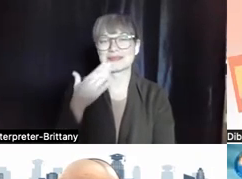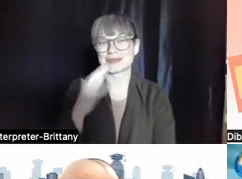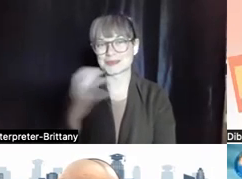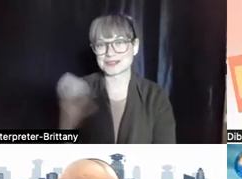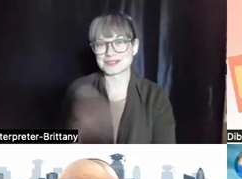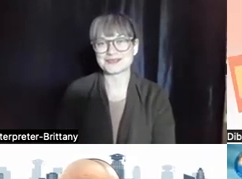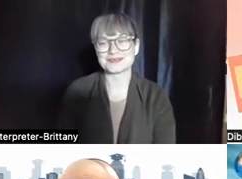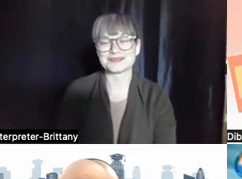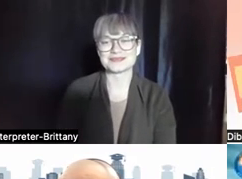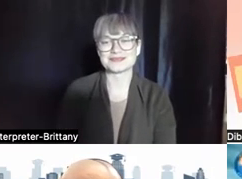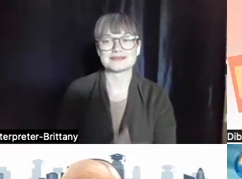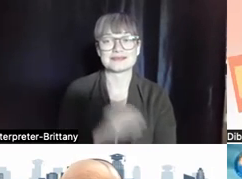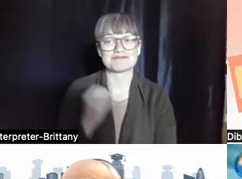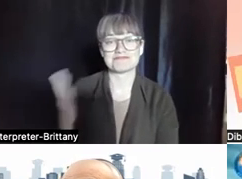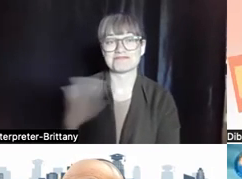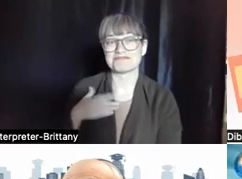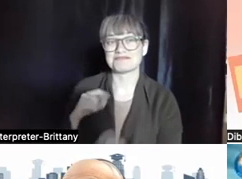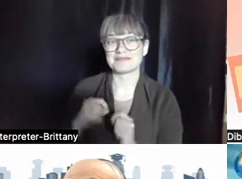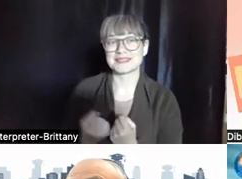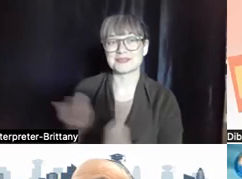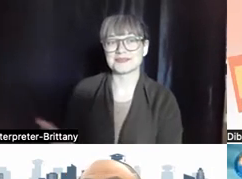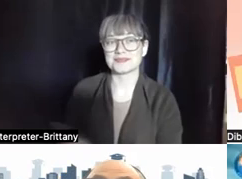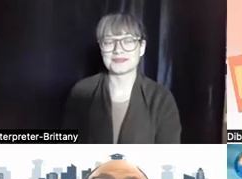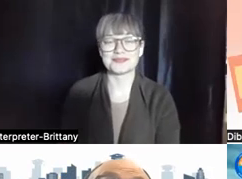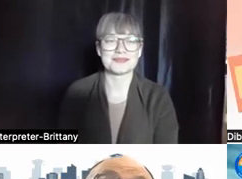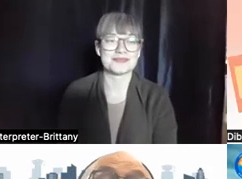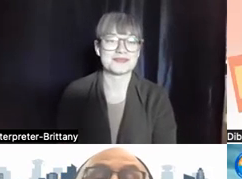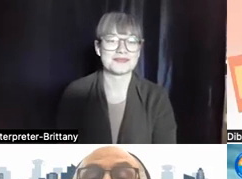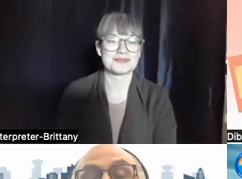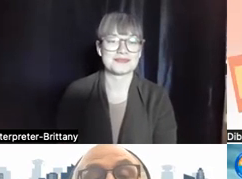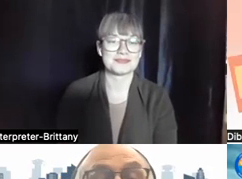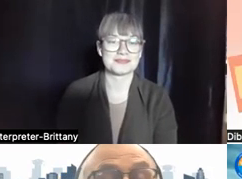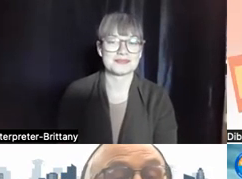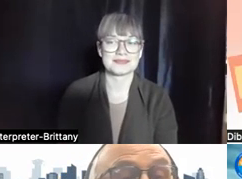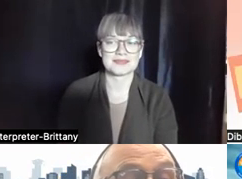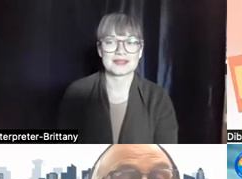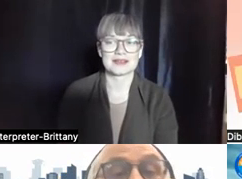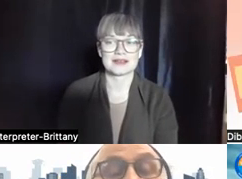Muchísimas gracias. Y también se lo entrego al equipo.